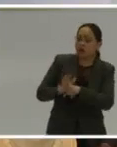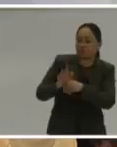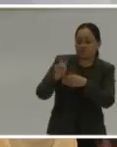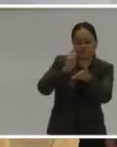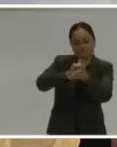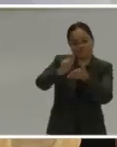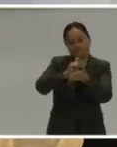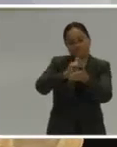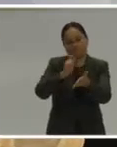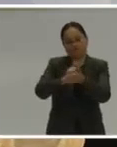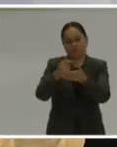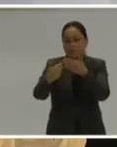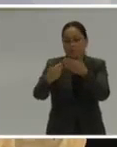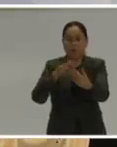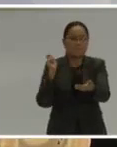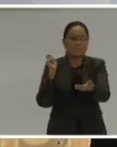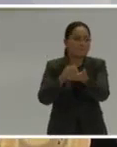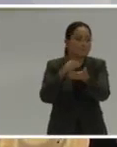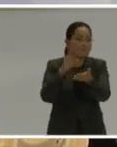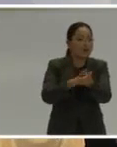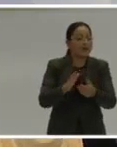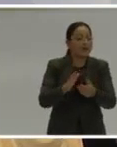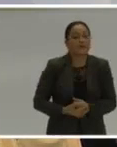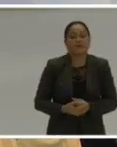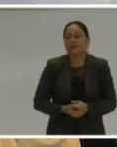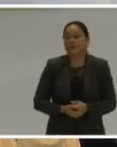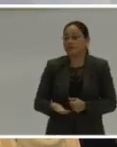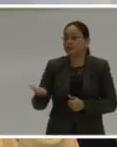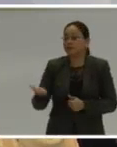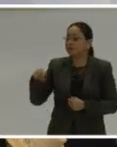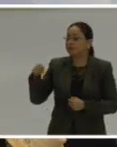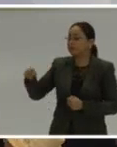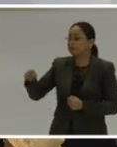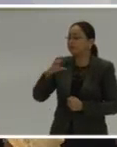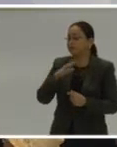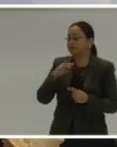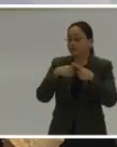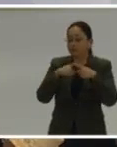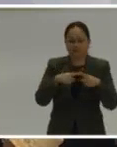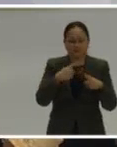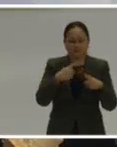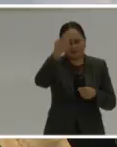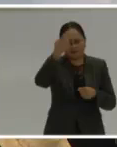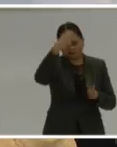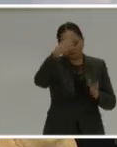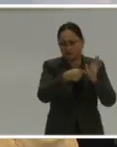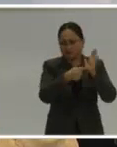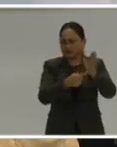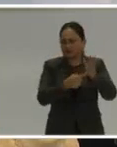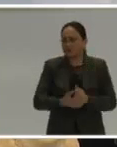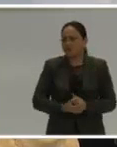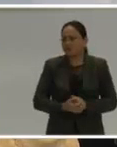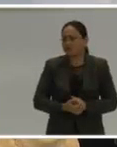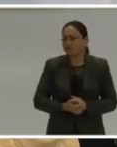punto, ahí está esta experiencia de Charagua, Totoramarca perdió.